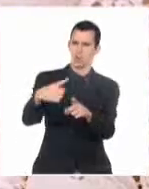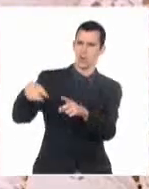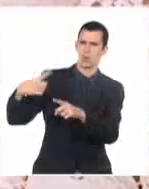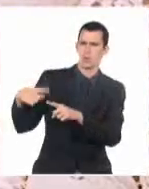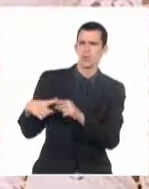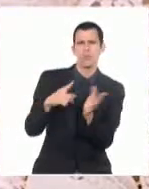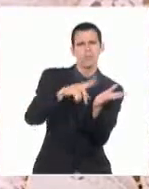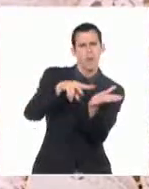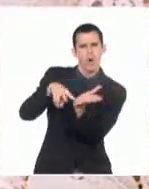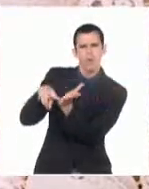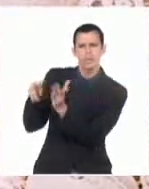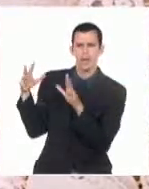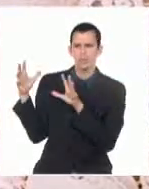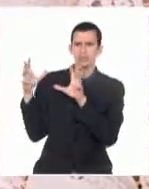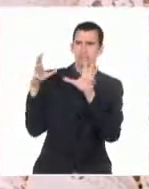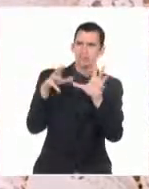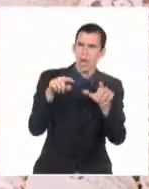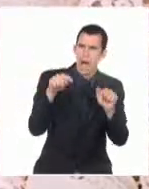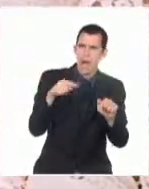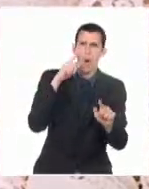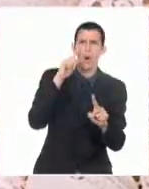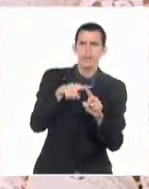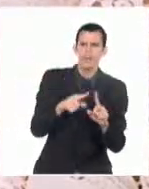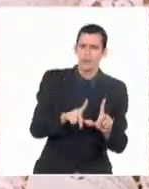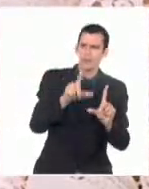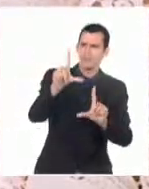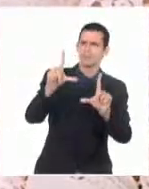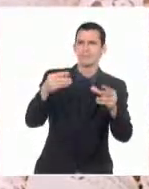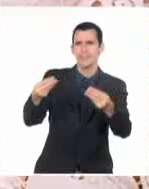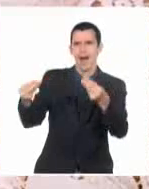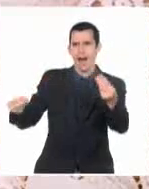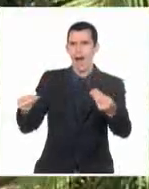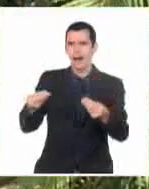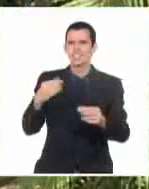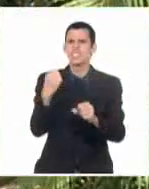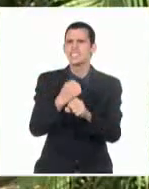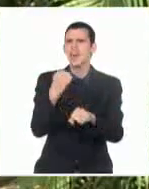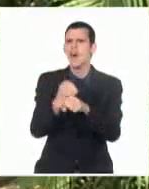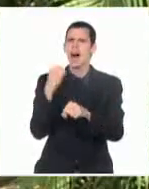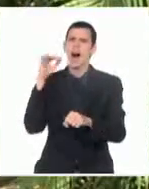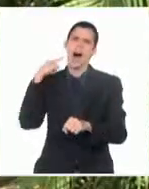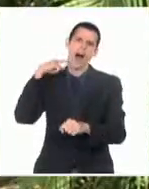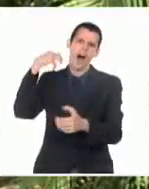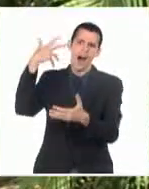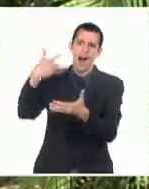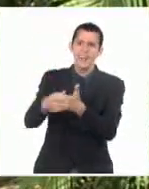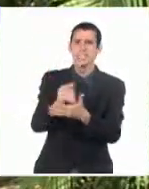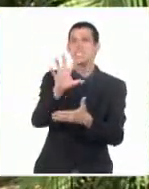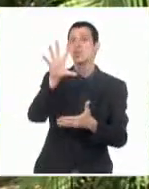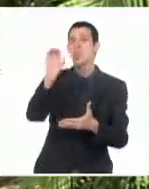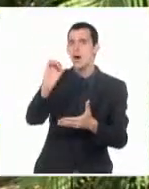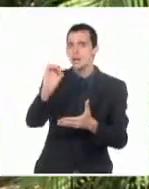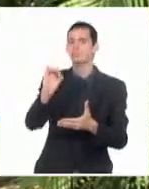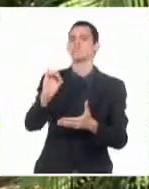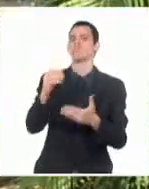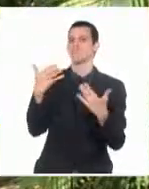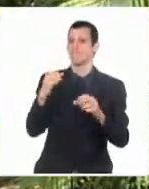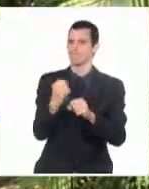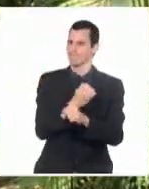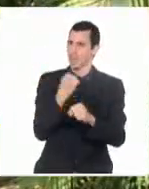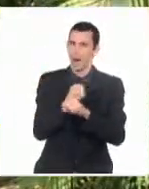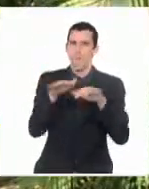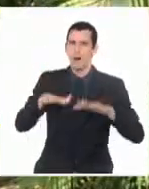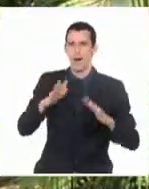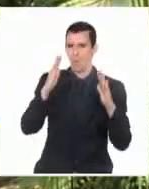provincias el reconocimiento Voz y Sueños por 50 años de trayectoria. Yo he recibido muchas cosas lindas a través de los, en ese